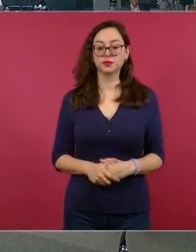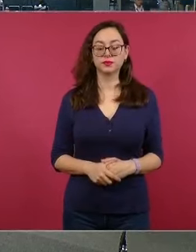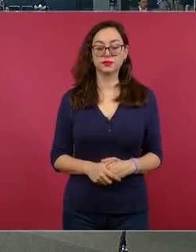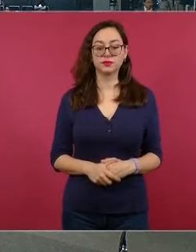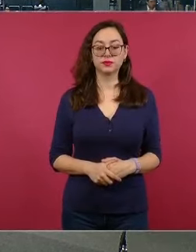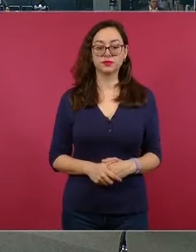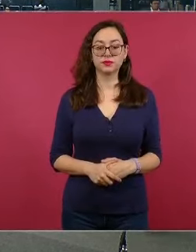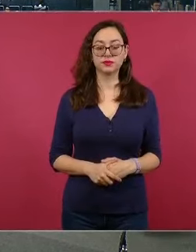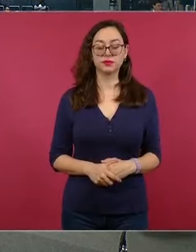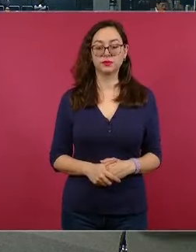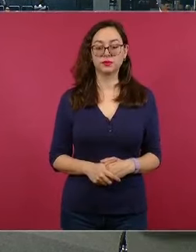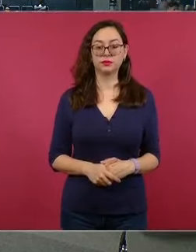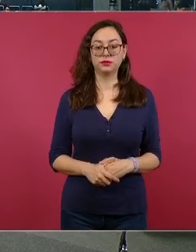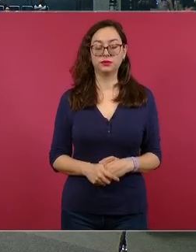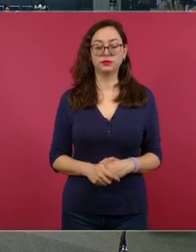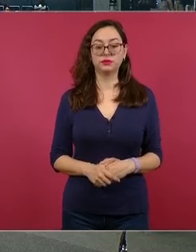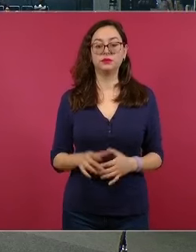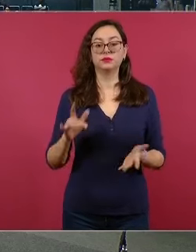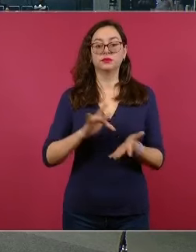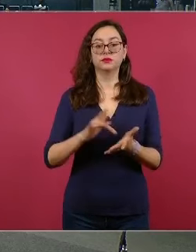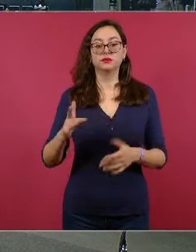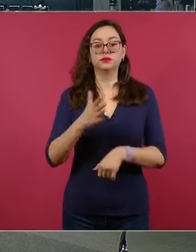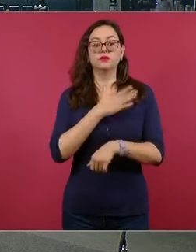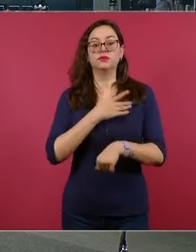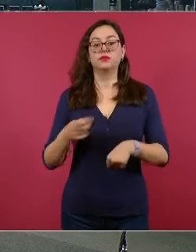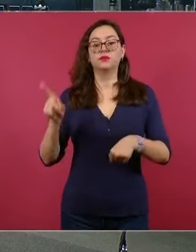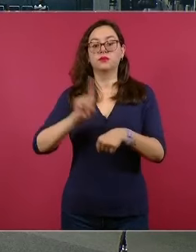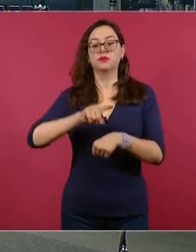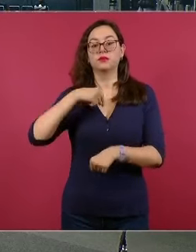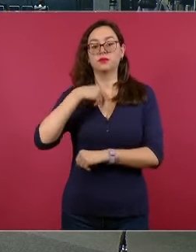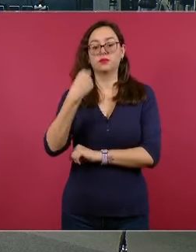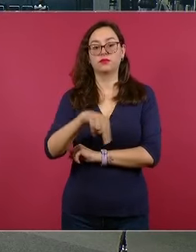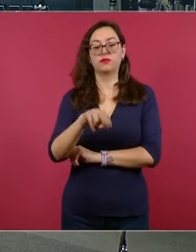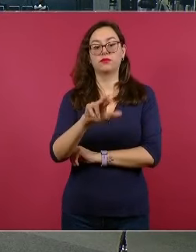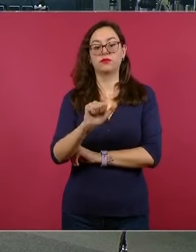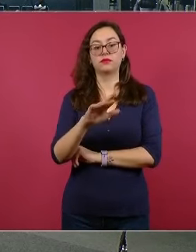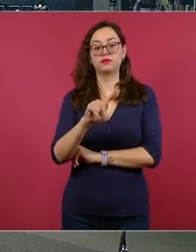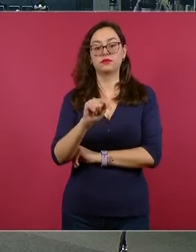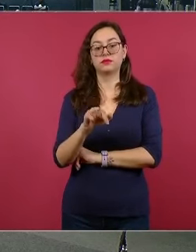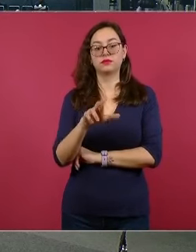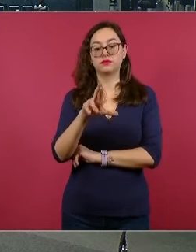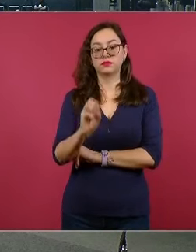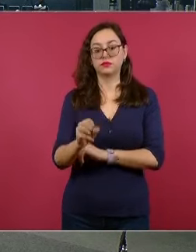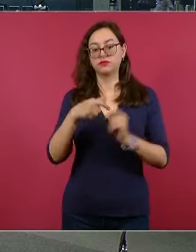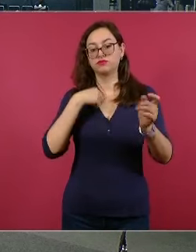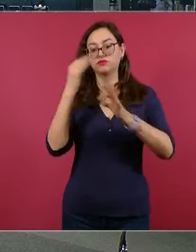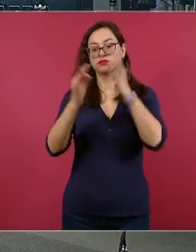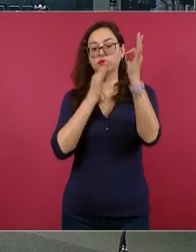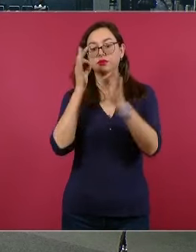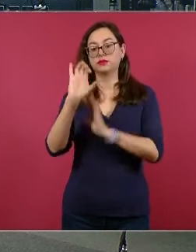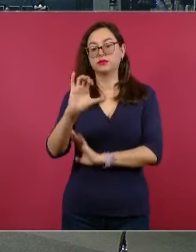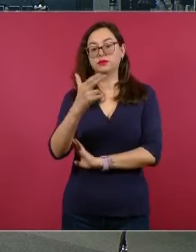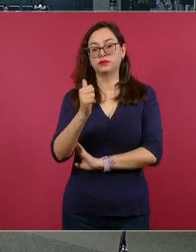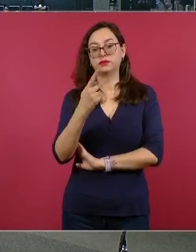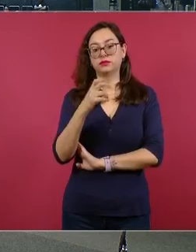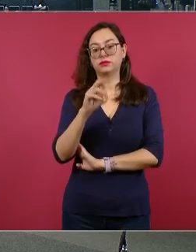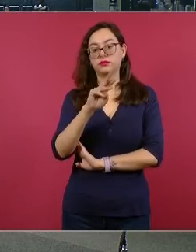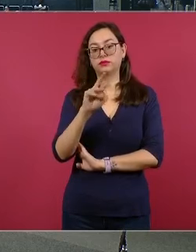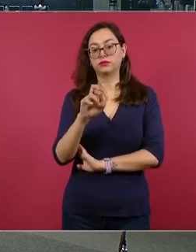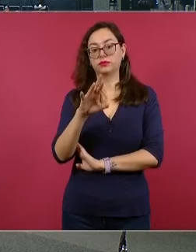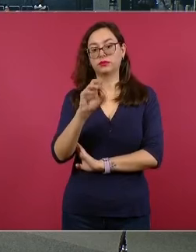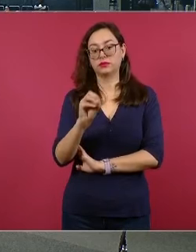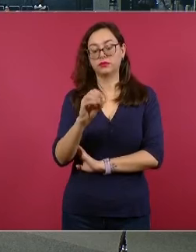presidente gracias Buenos días presidente Arturo Pavón del chapucero efecto colateral y el portal MX